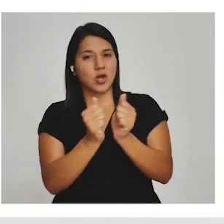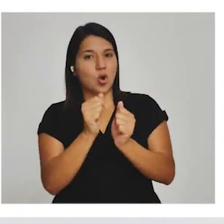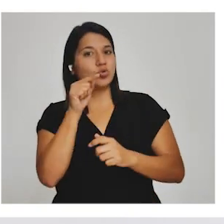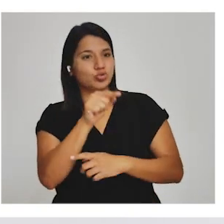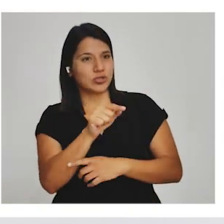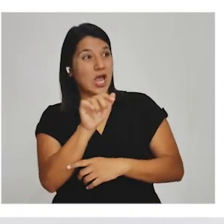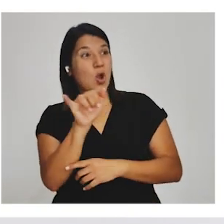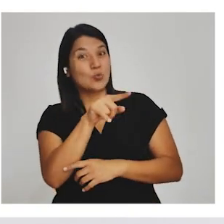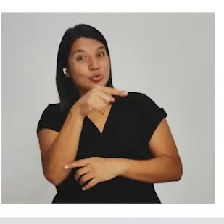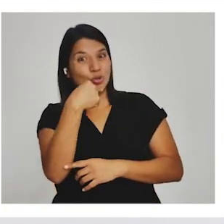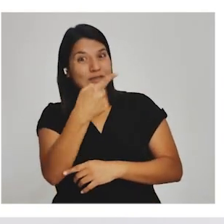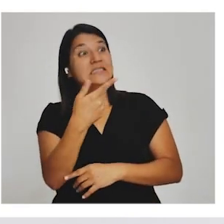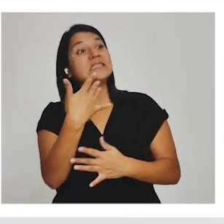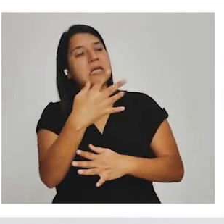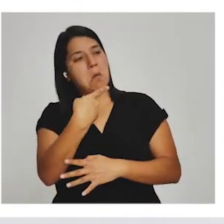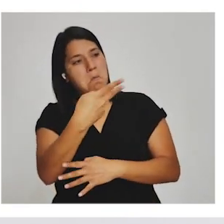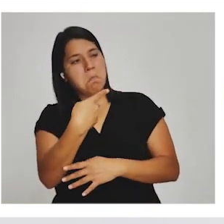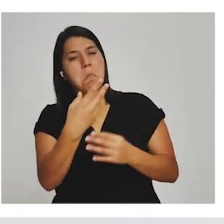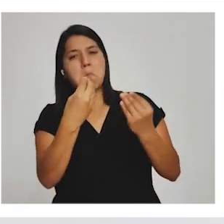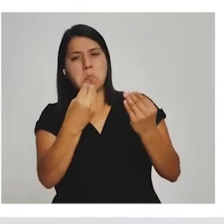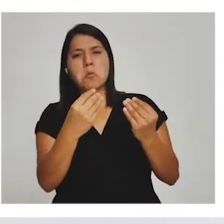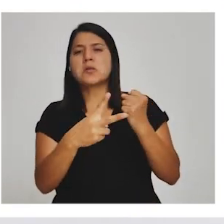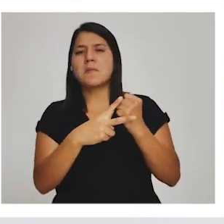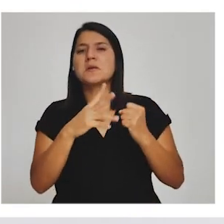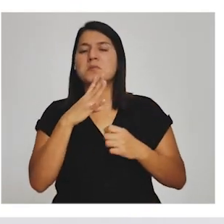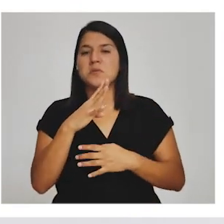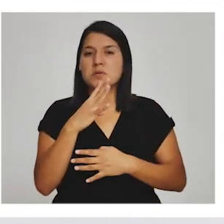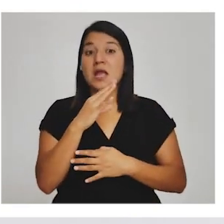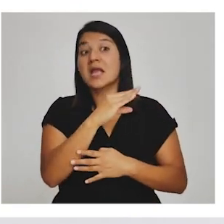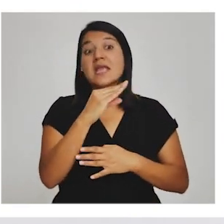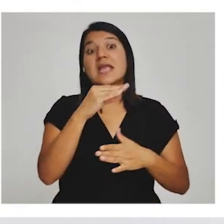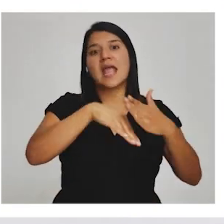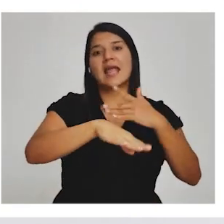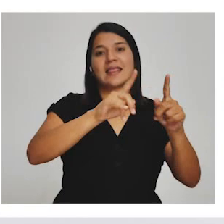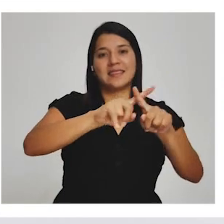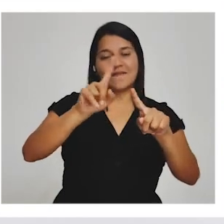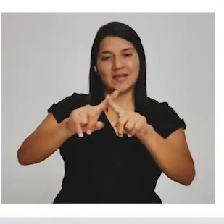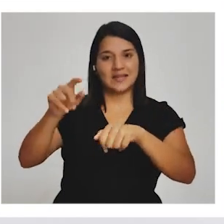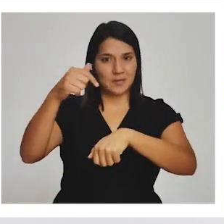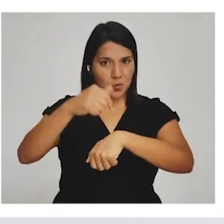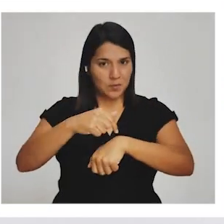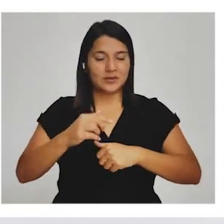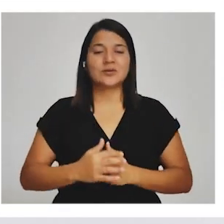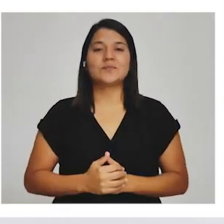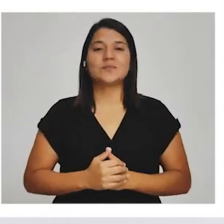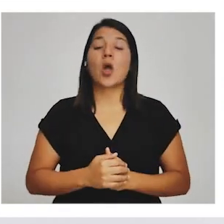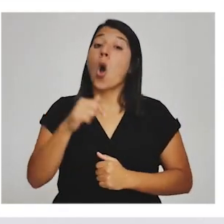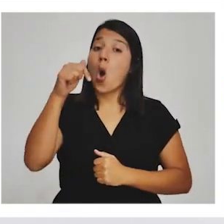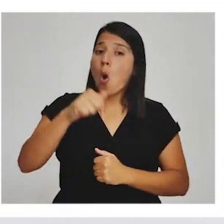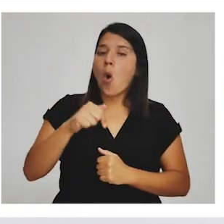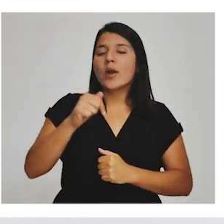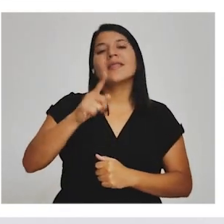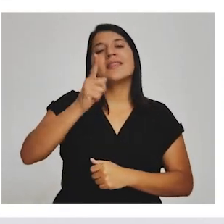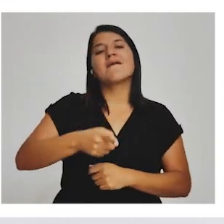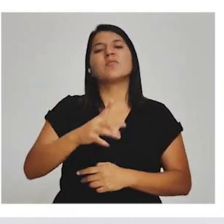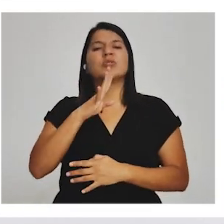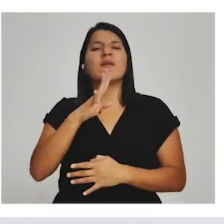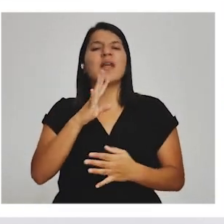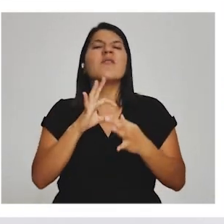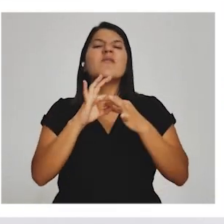muchas ocasiones y en distintos momentos que hemos conversado. Hoy nos corresponde conversar